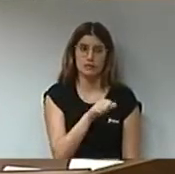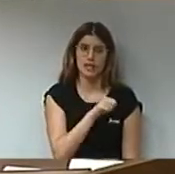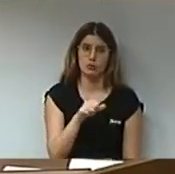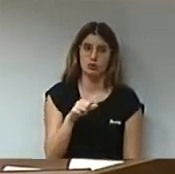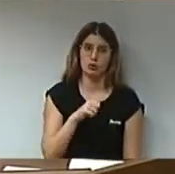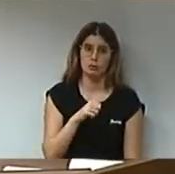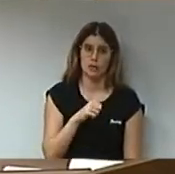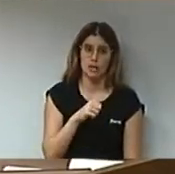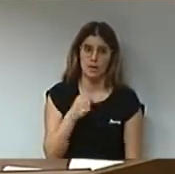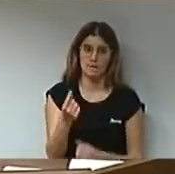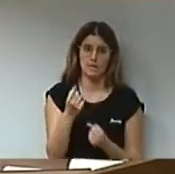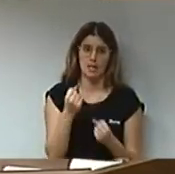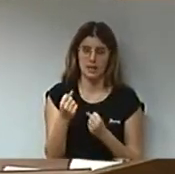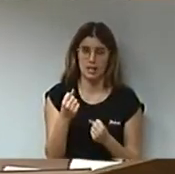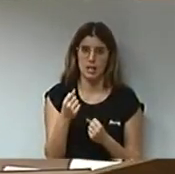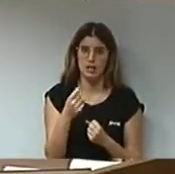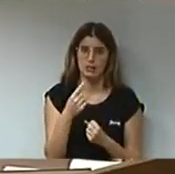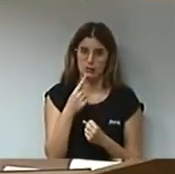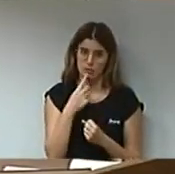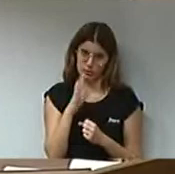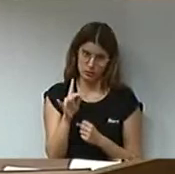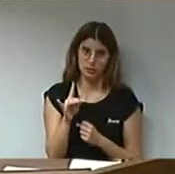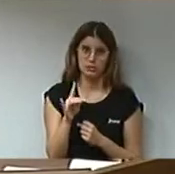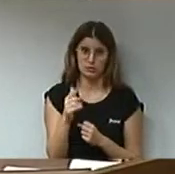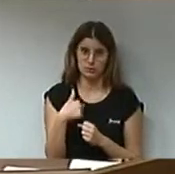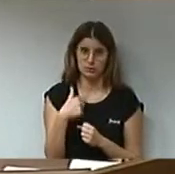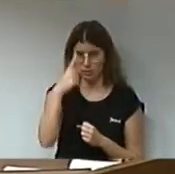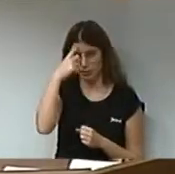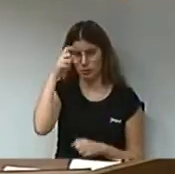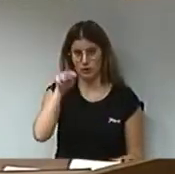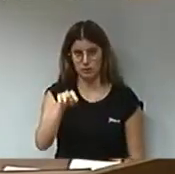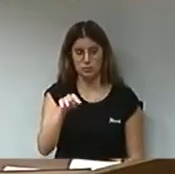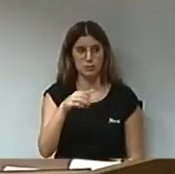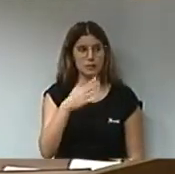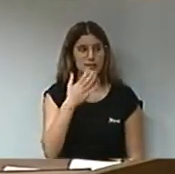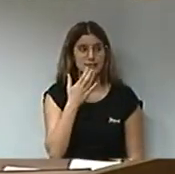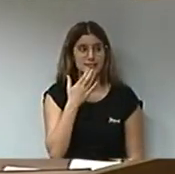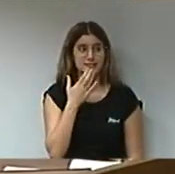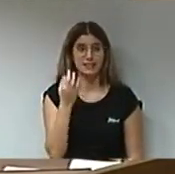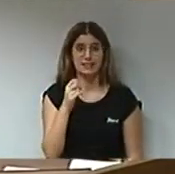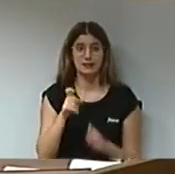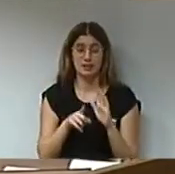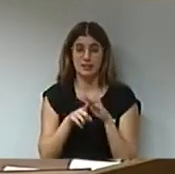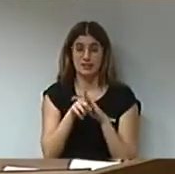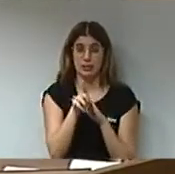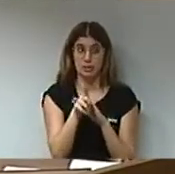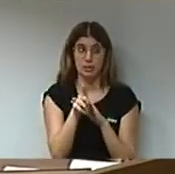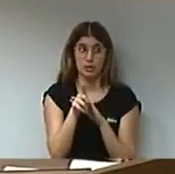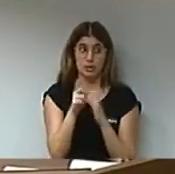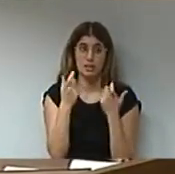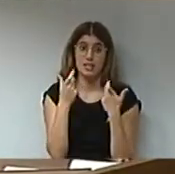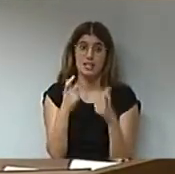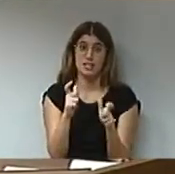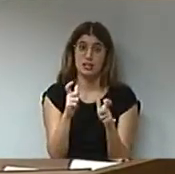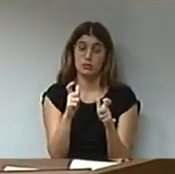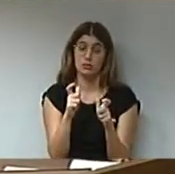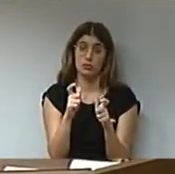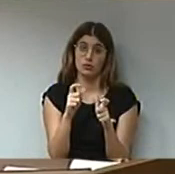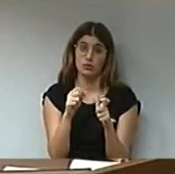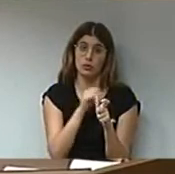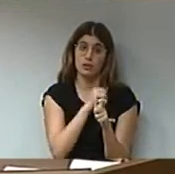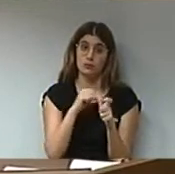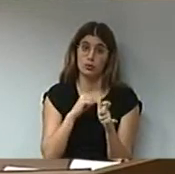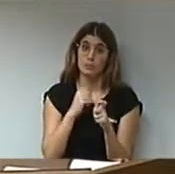financiera. Sí, yo creo en la autonomía fiscal de mi comunidad. Y yo creo que si tenemos que desarrollar el Estatuto de Autonomía de la Comunidad Valenciana, necesitamos